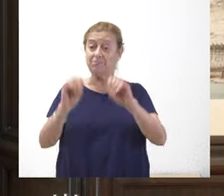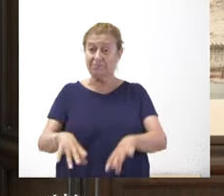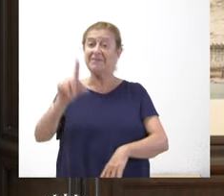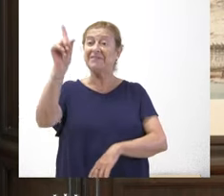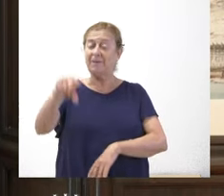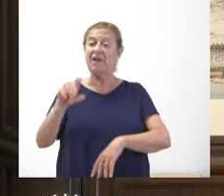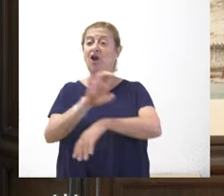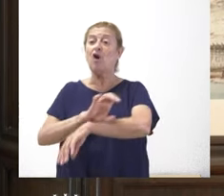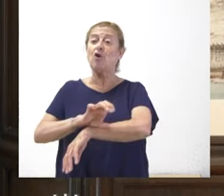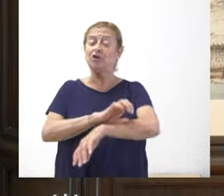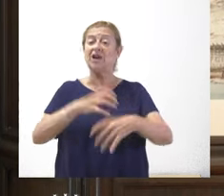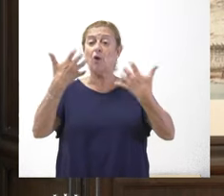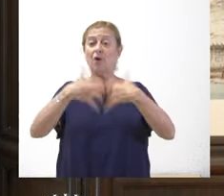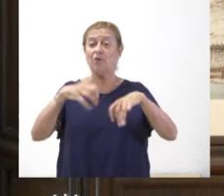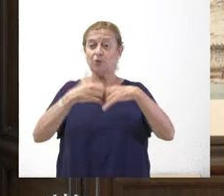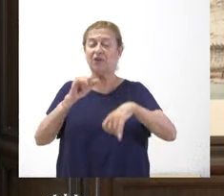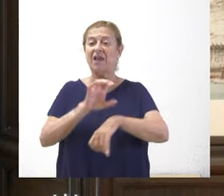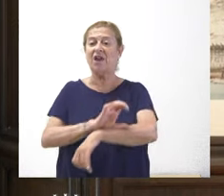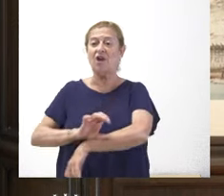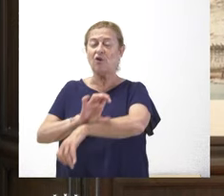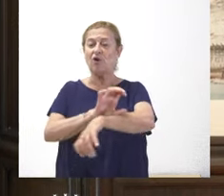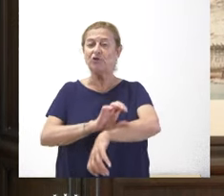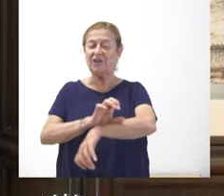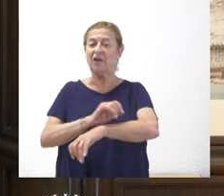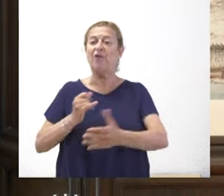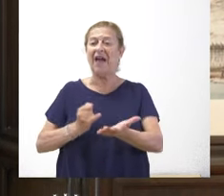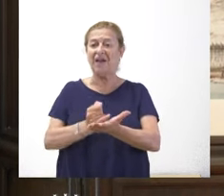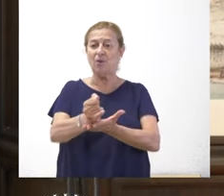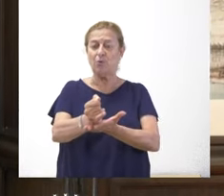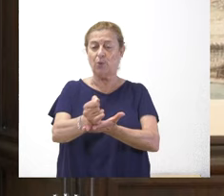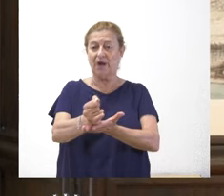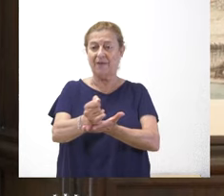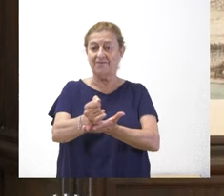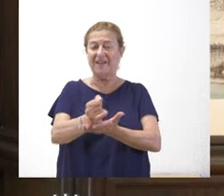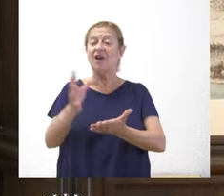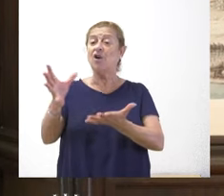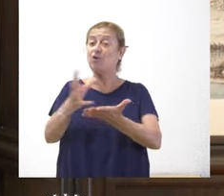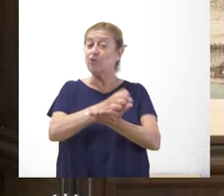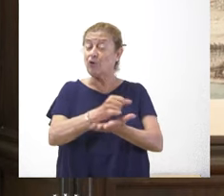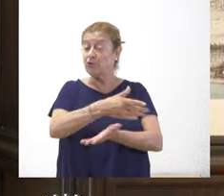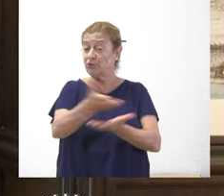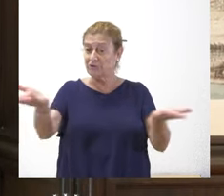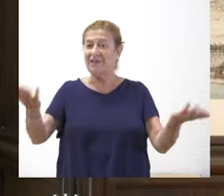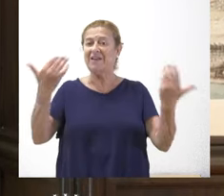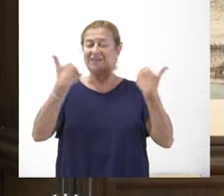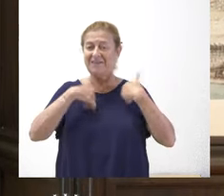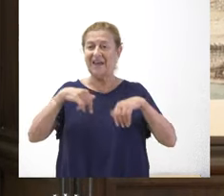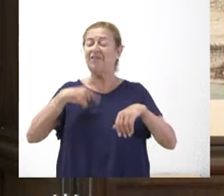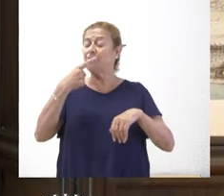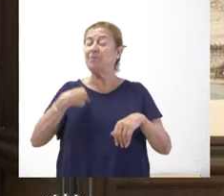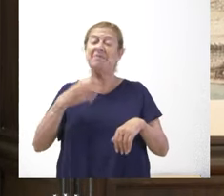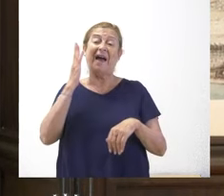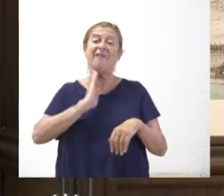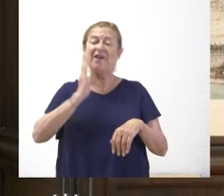del consejero de industria y el consejero de agricultura a todos ellos les he transmitido mi afecto